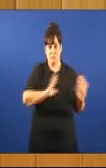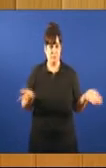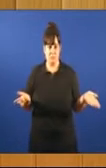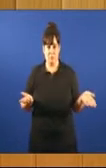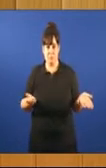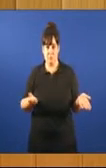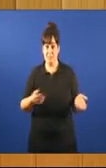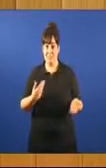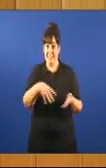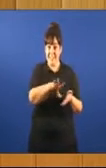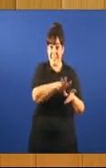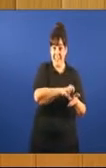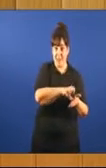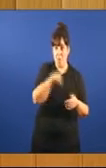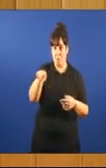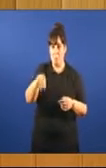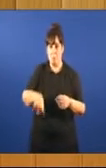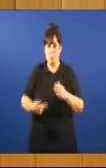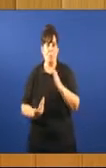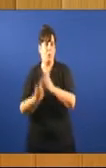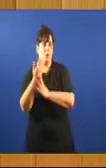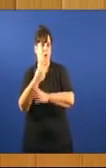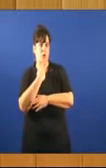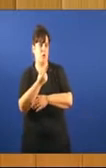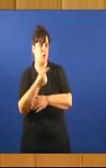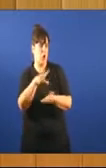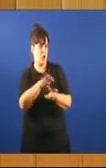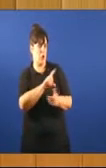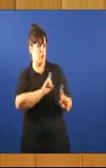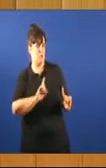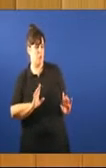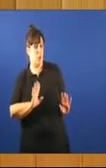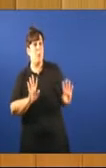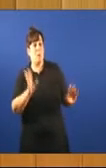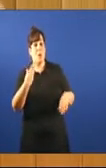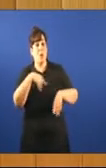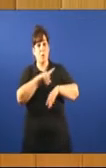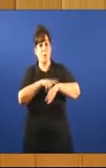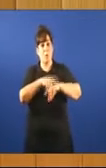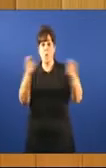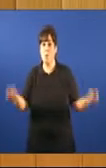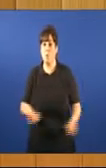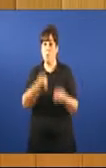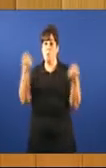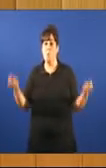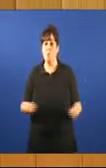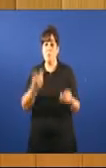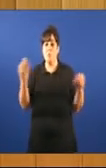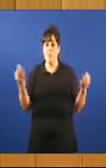vostede negaba pola mañá. Negaba pola mañá mentres anunciaba que por fin, nun prazo de tempo